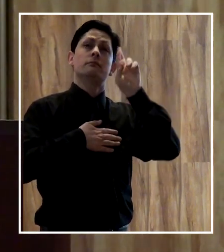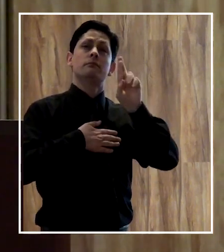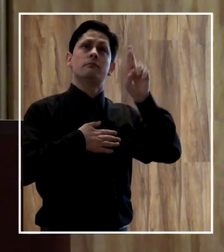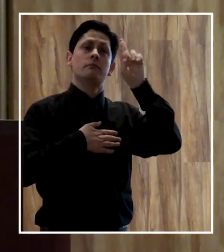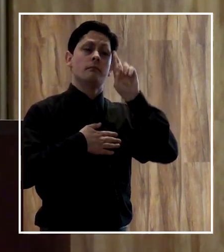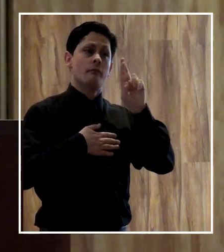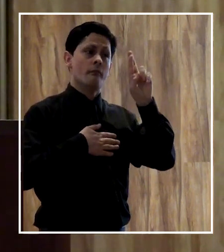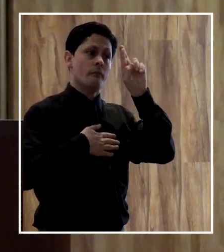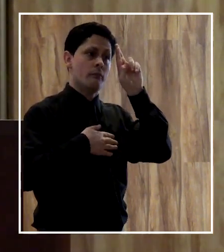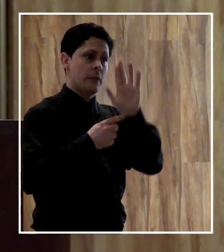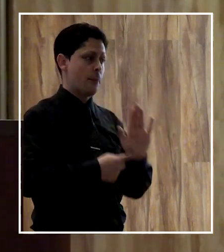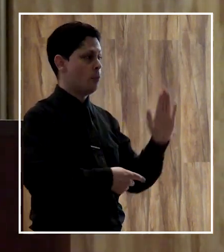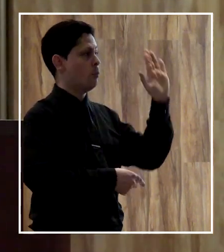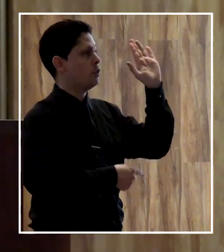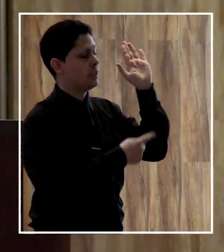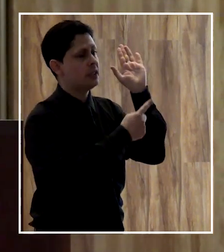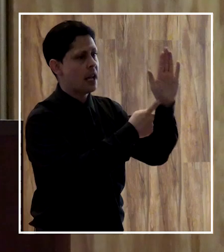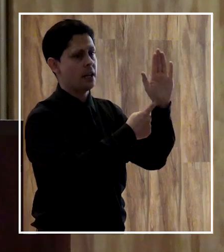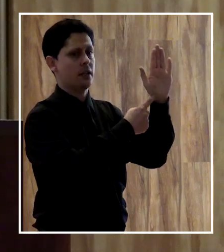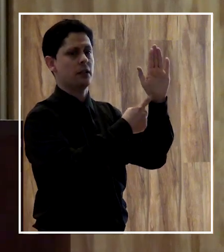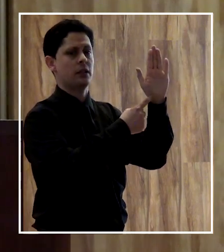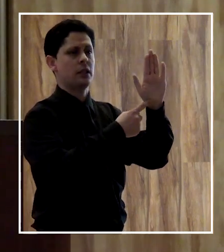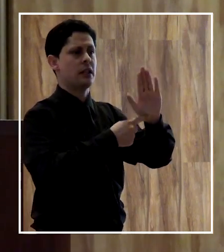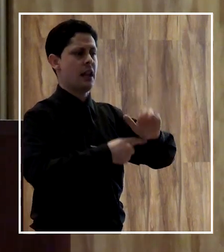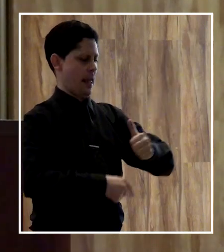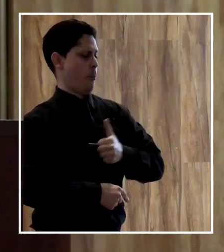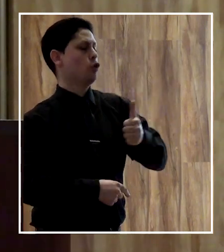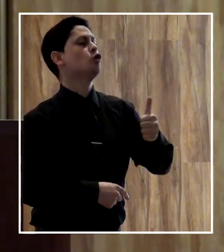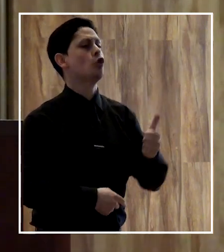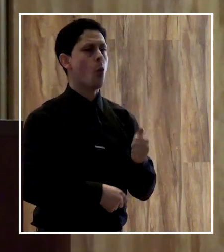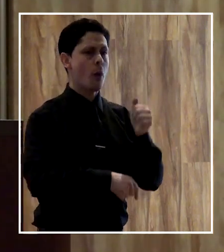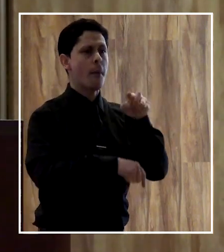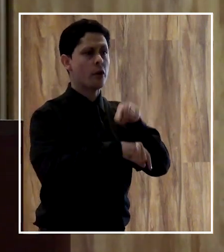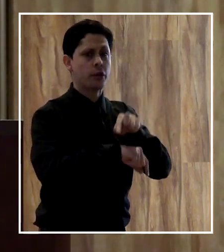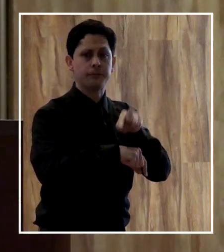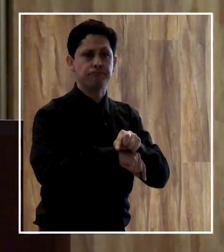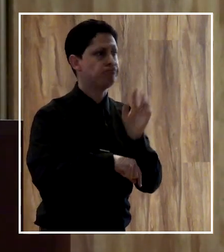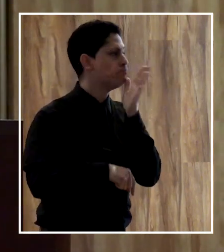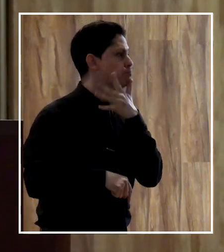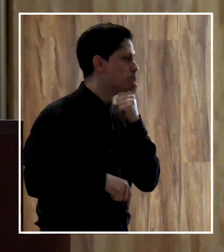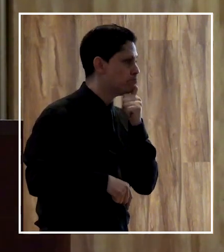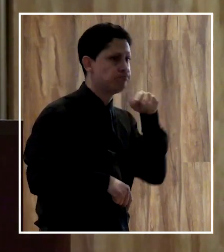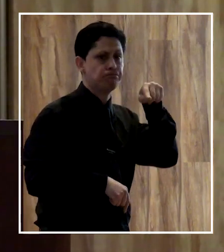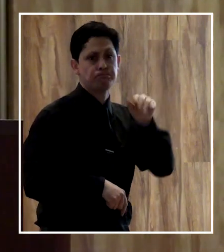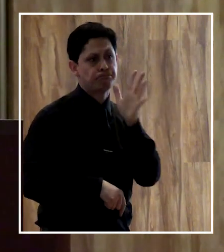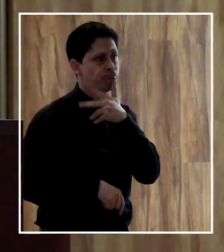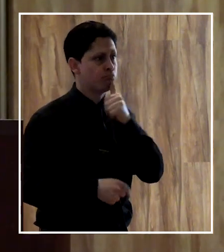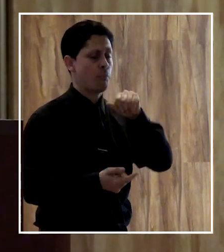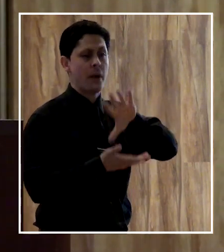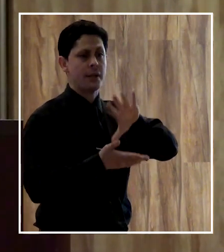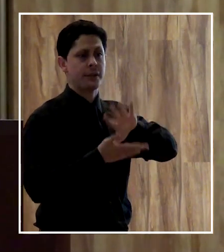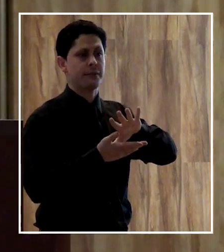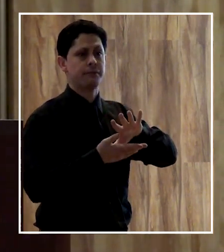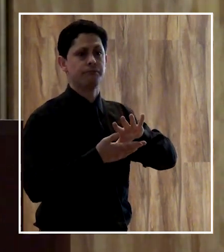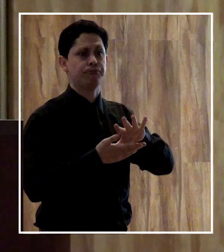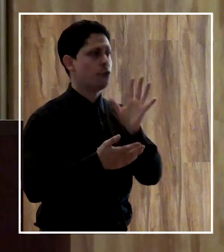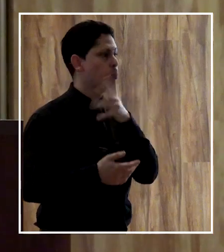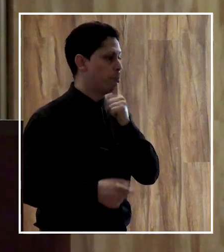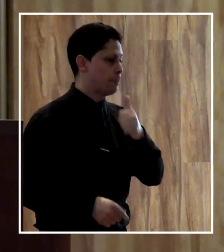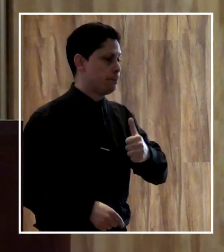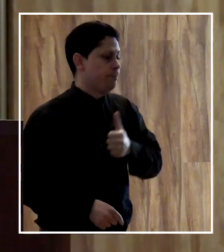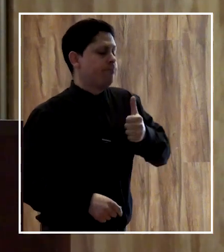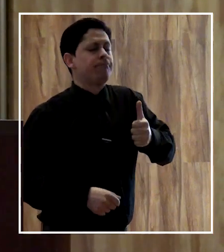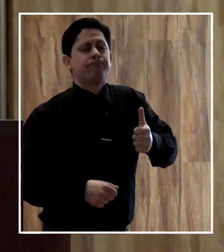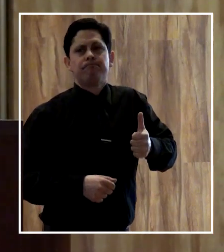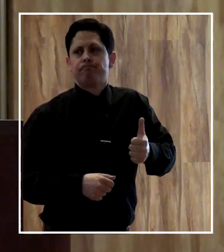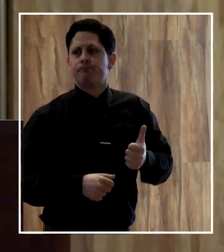un momento donde las disposiciones pedagógicas escasean en nuestro país, ¿no? Donde sabemos